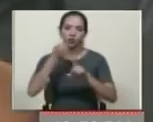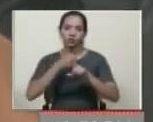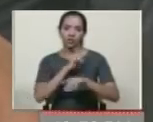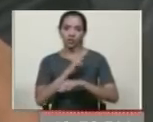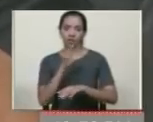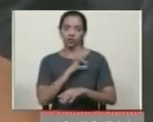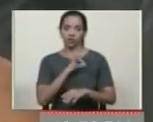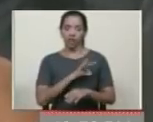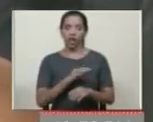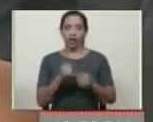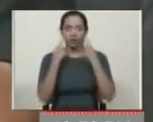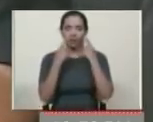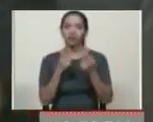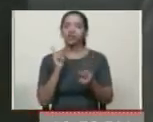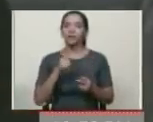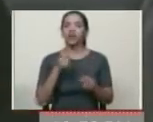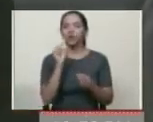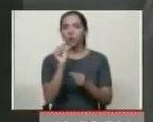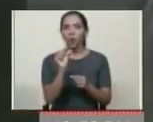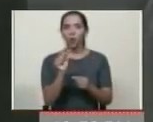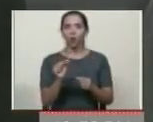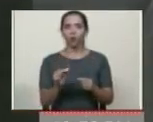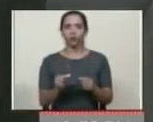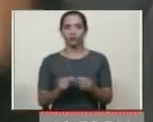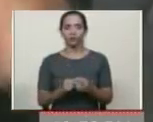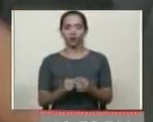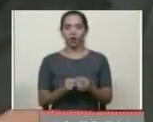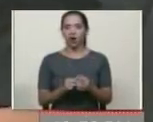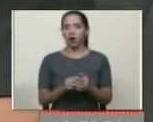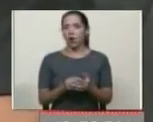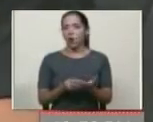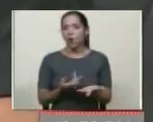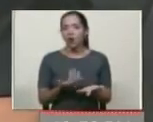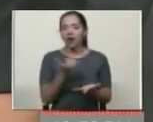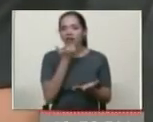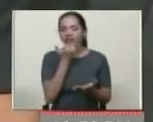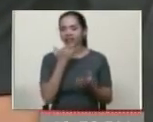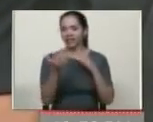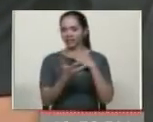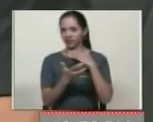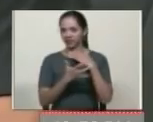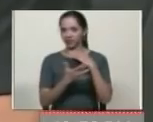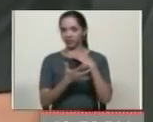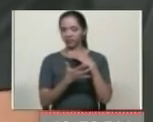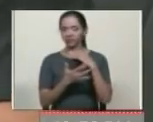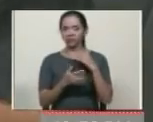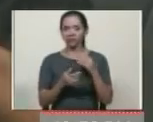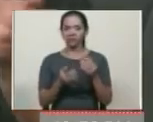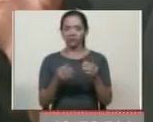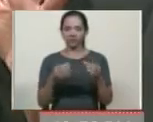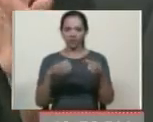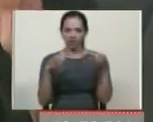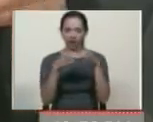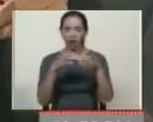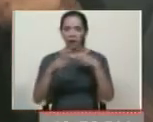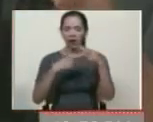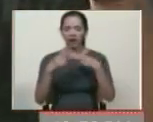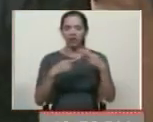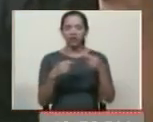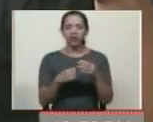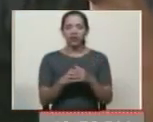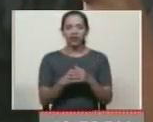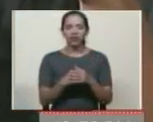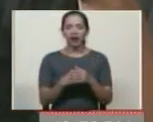hay un poco, digamos, una falla tecnológica desde este lado. Vemos que de aquel lado aquellos tienen